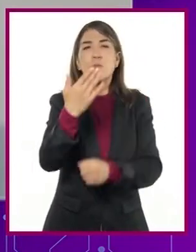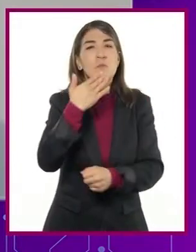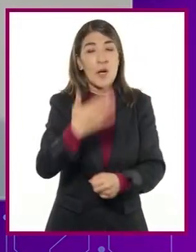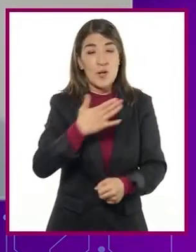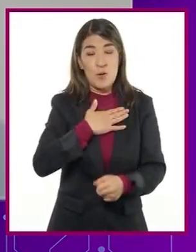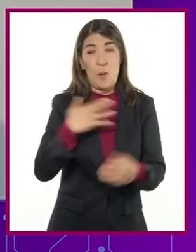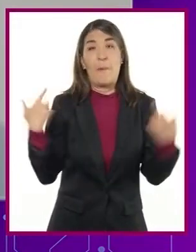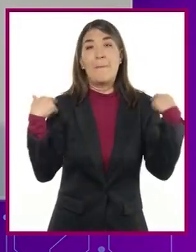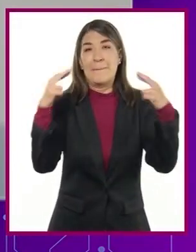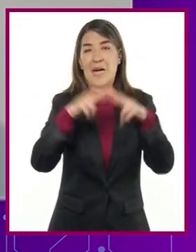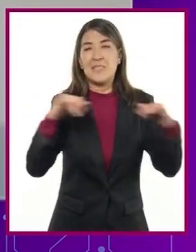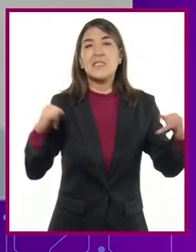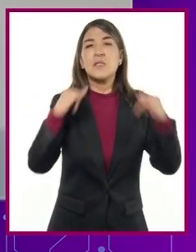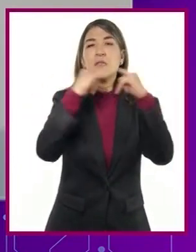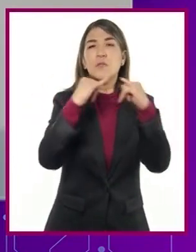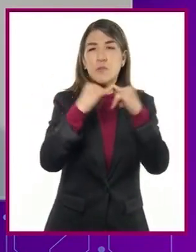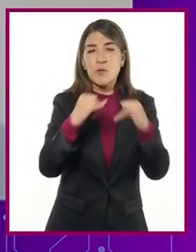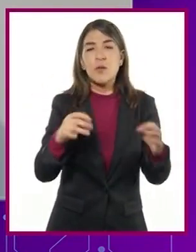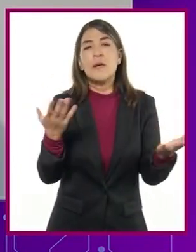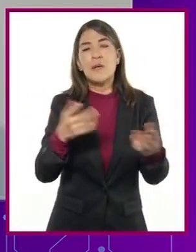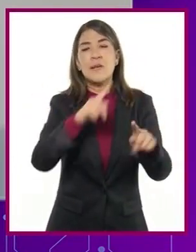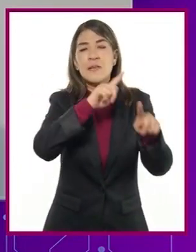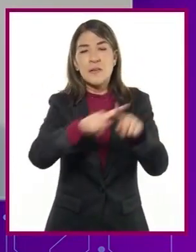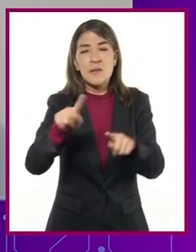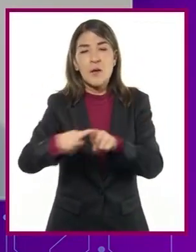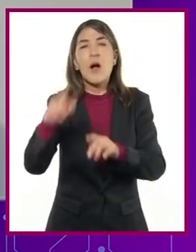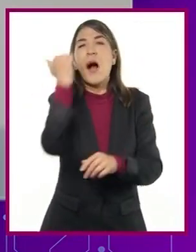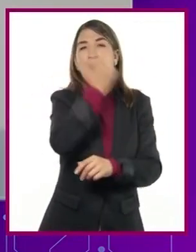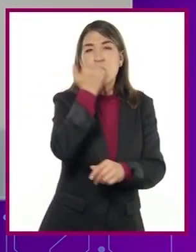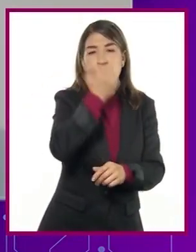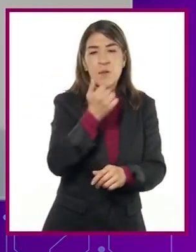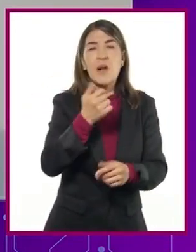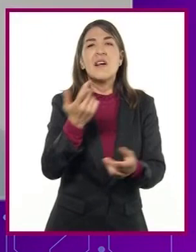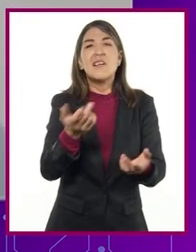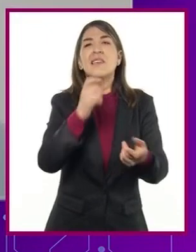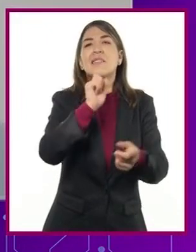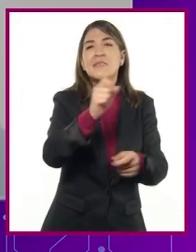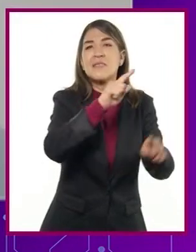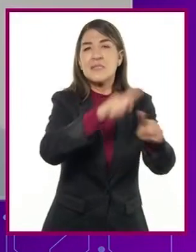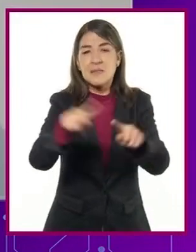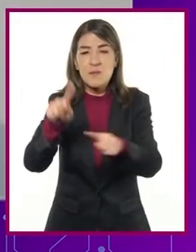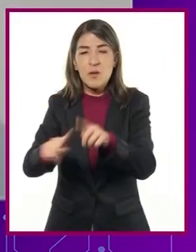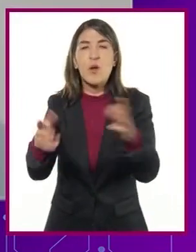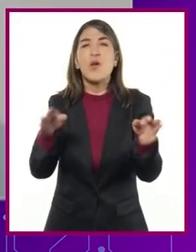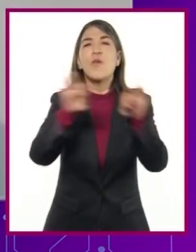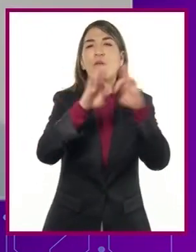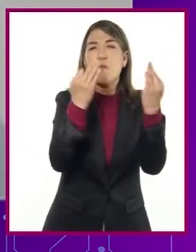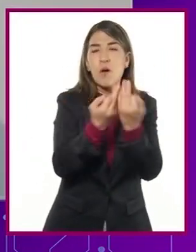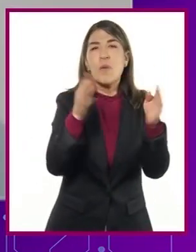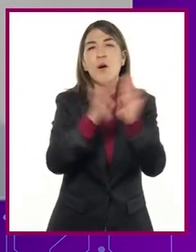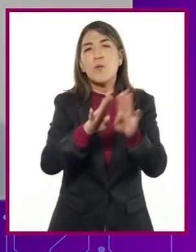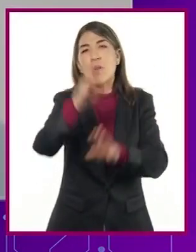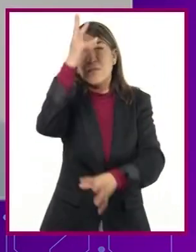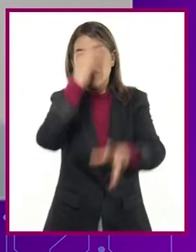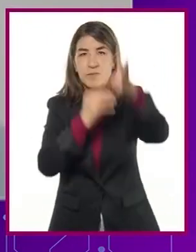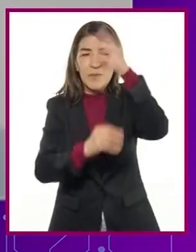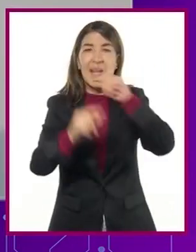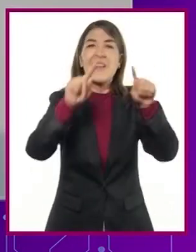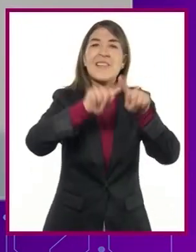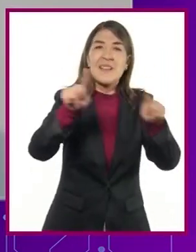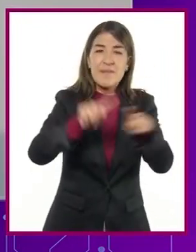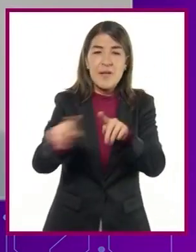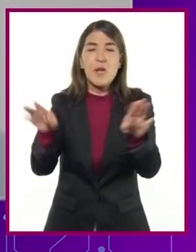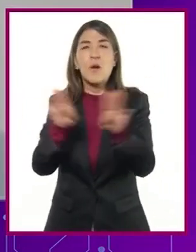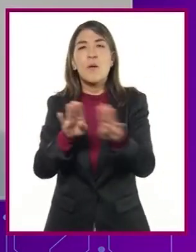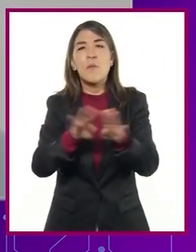de aulas diversificadas, es decir, donde todos los alumnos son diferentes en cuanto al estilo o ritmo de aprendizaje, que